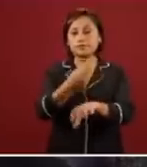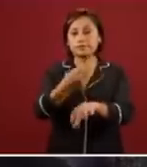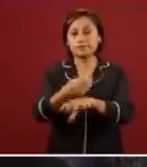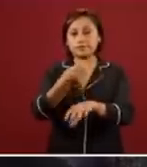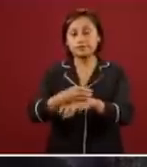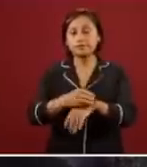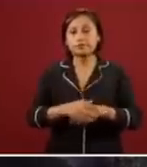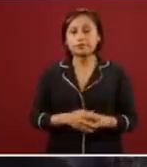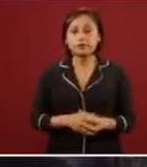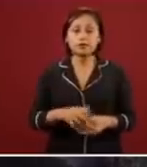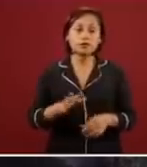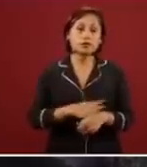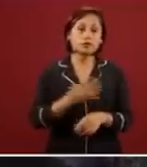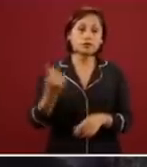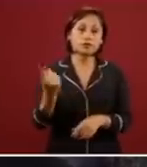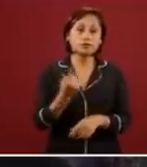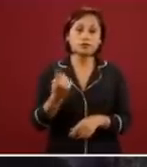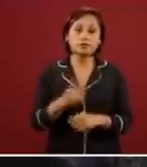los cuestionan mucho.